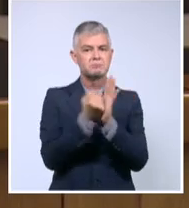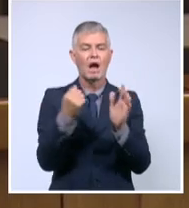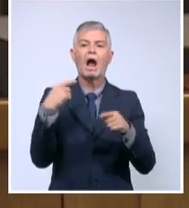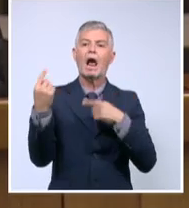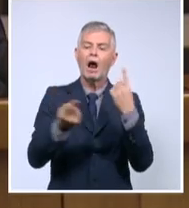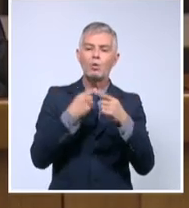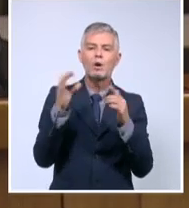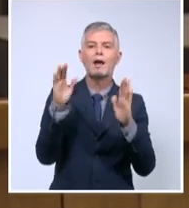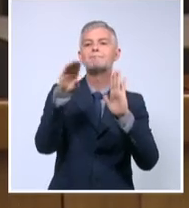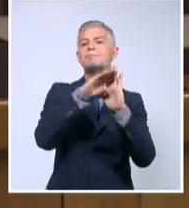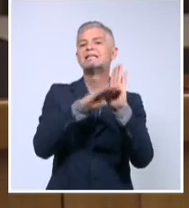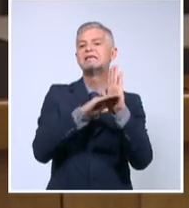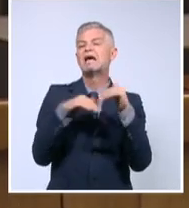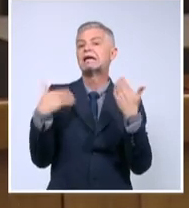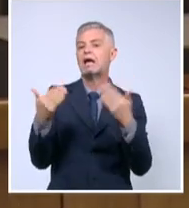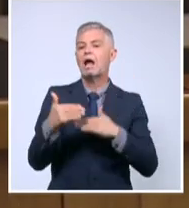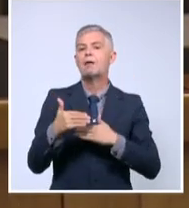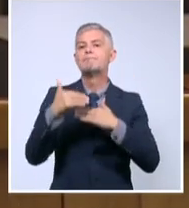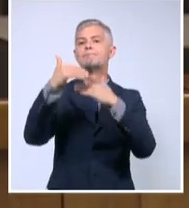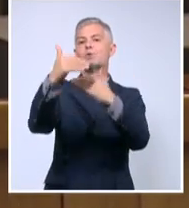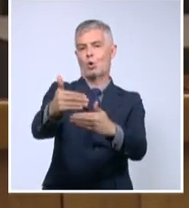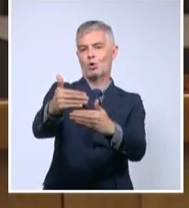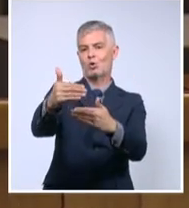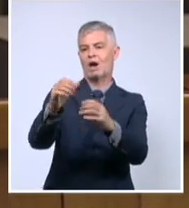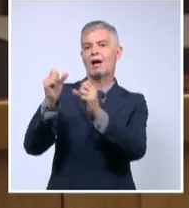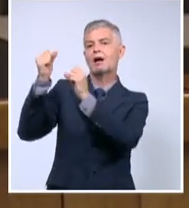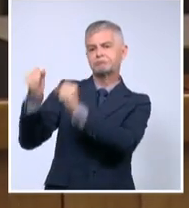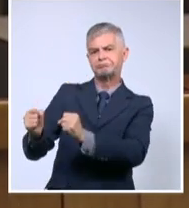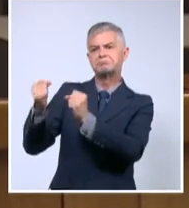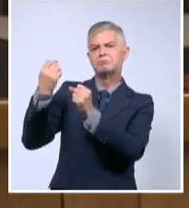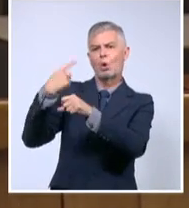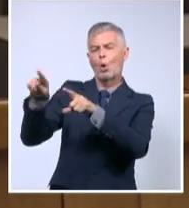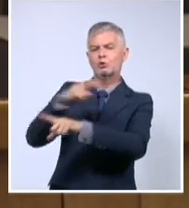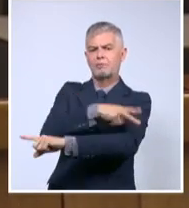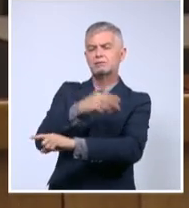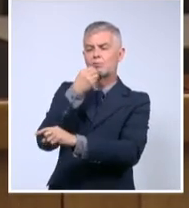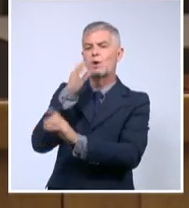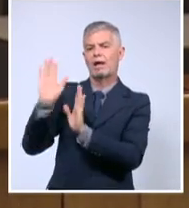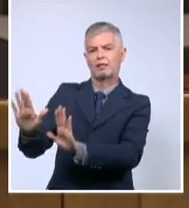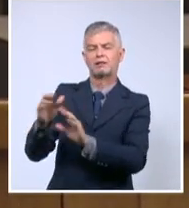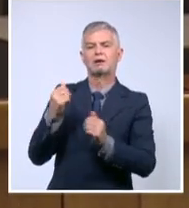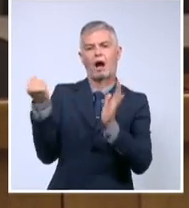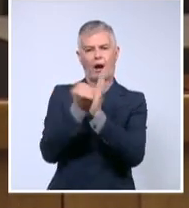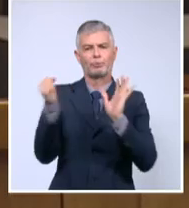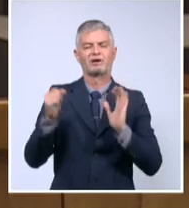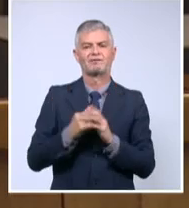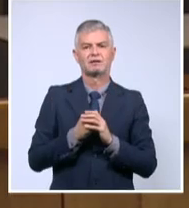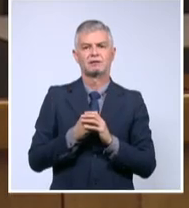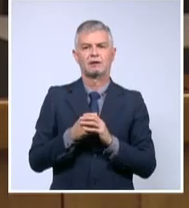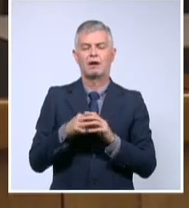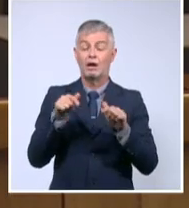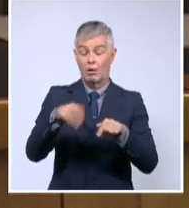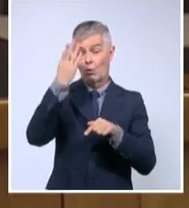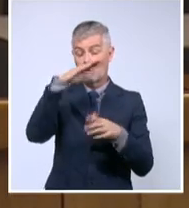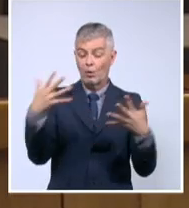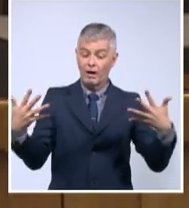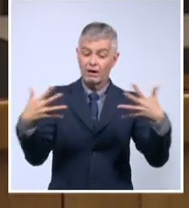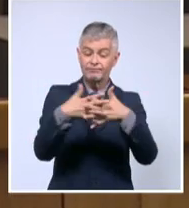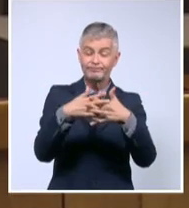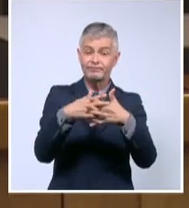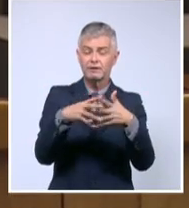automática de estancia en el exterior. La voluntad de continuar fortaleciendo los vínculos entre Cuba y sus nacionales en el